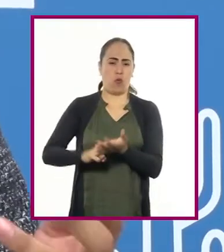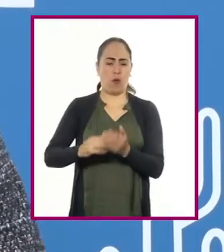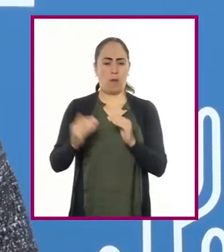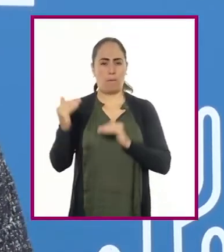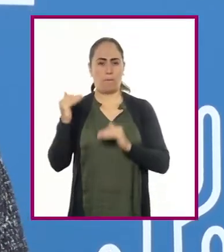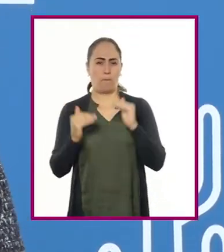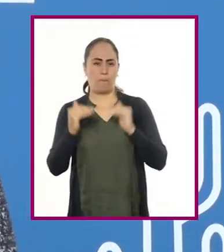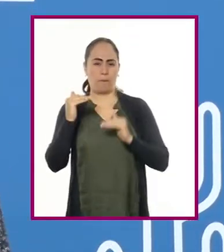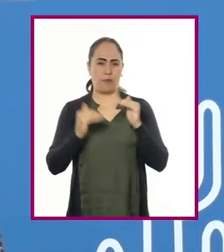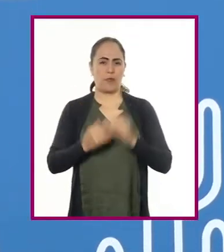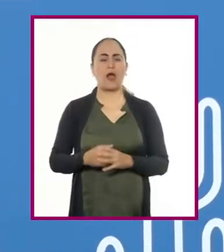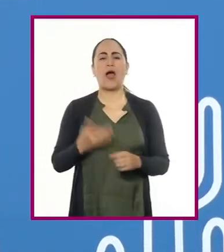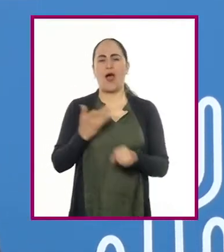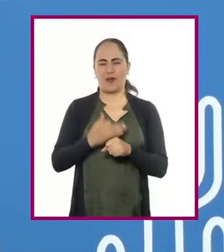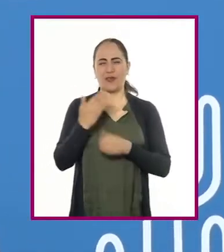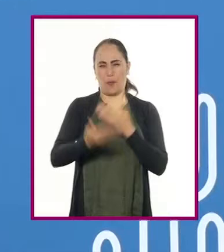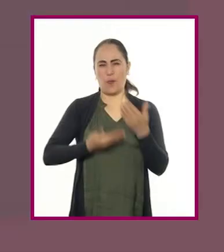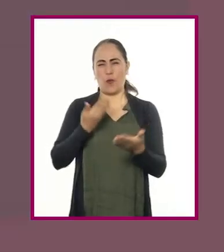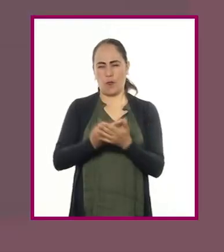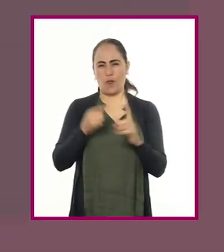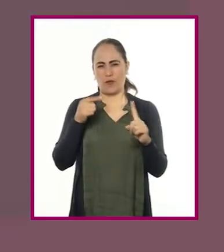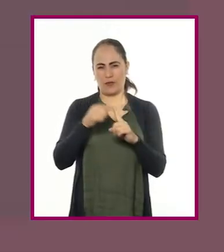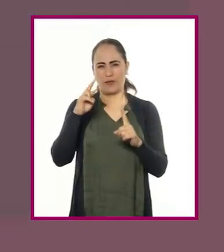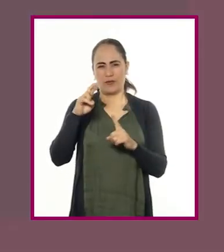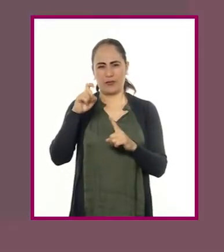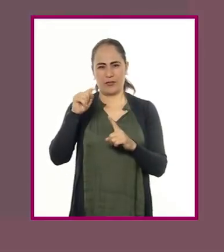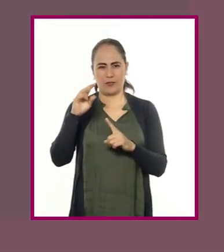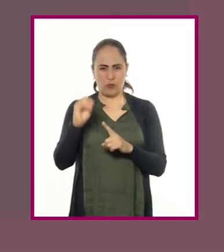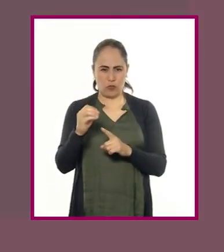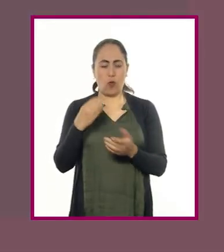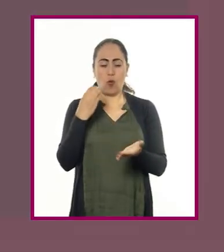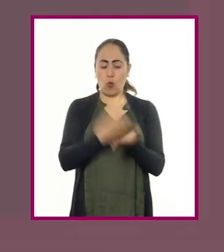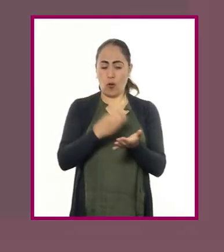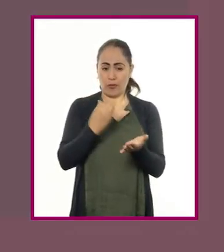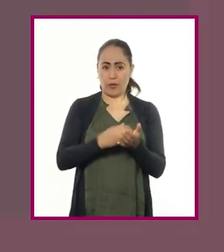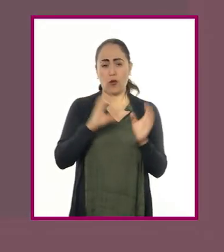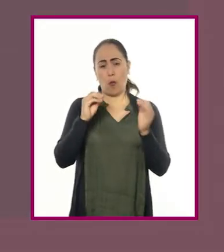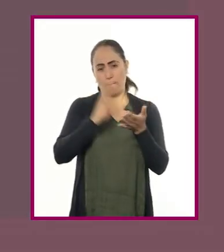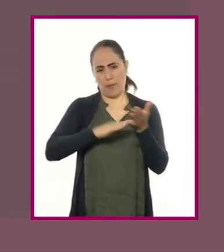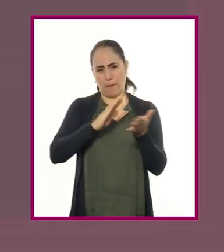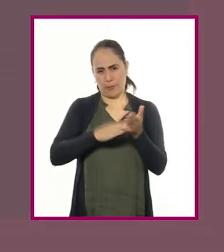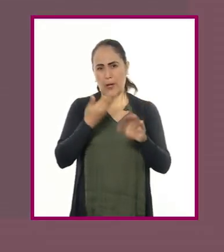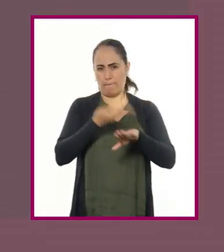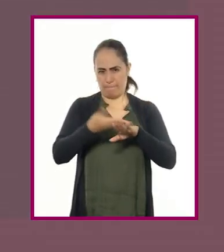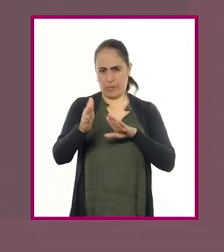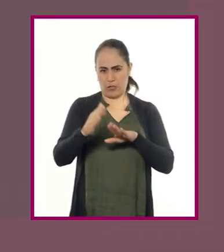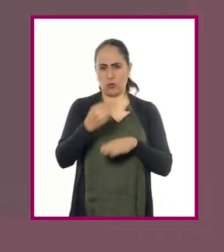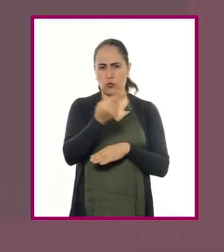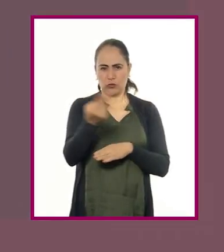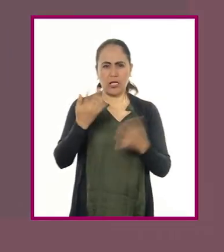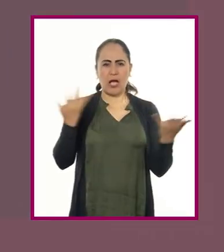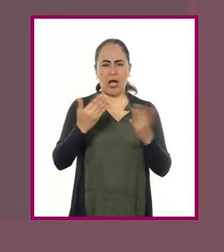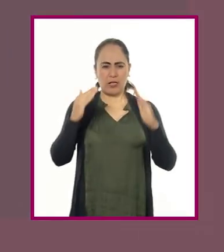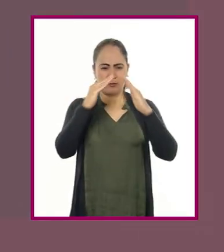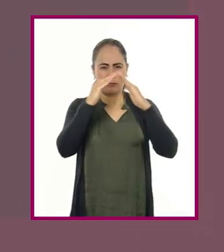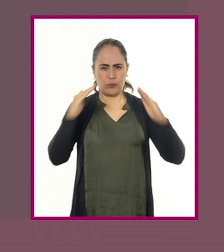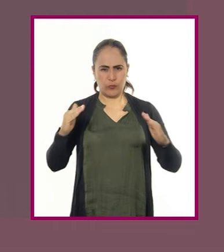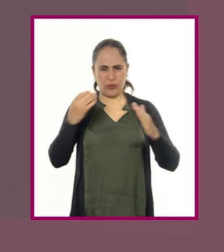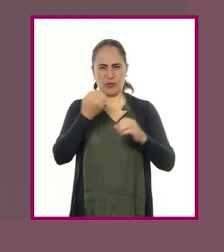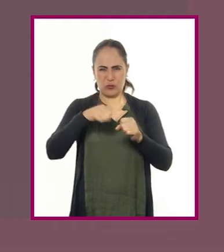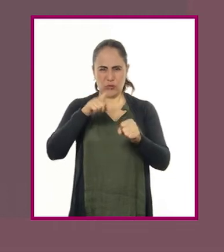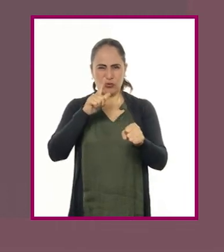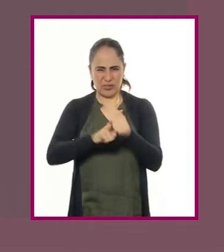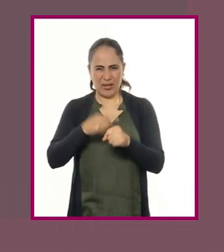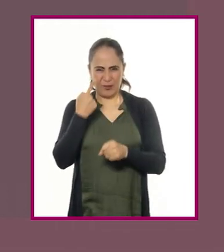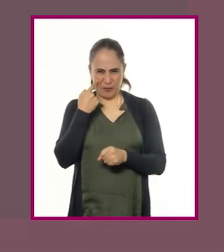Finalmente, les propongo el siguiente reto. En su cuaderno u hojas blancas, elaboren una pirámide social como